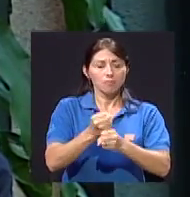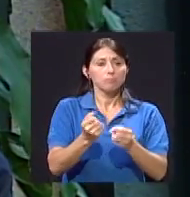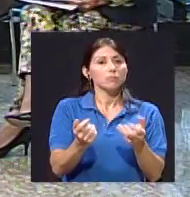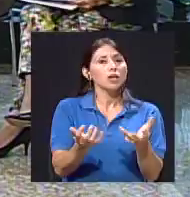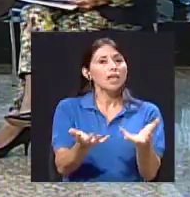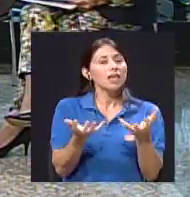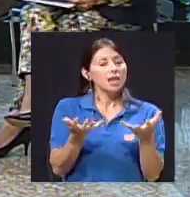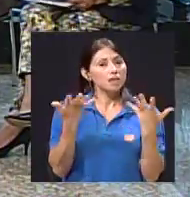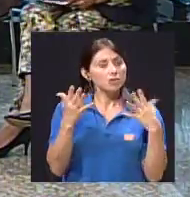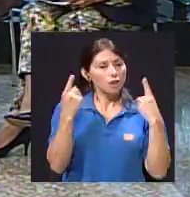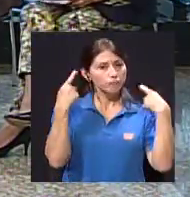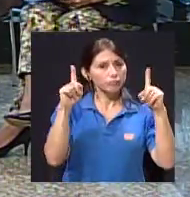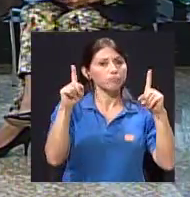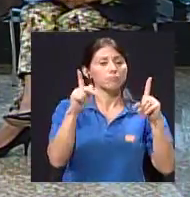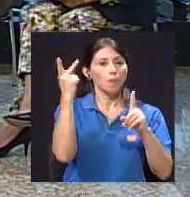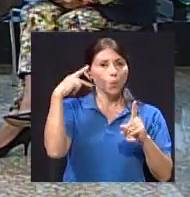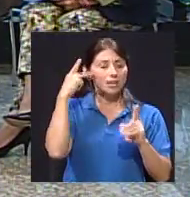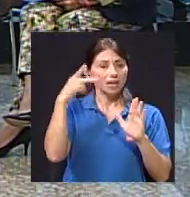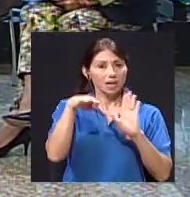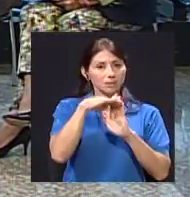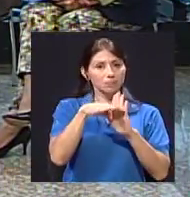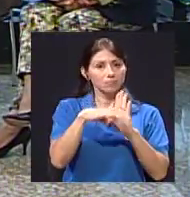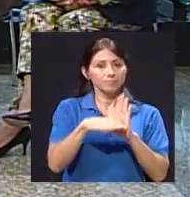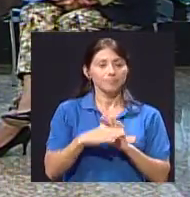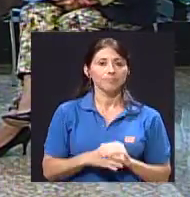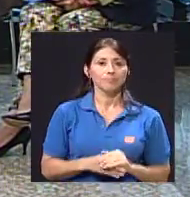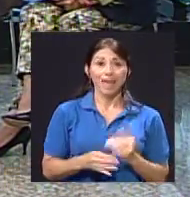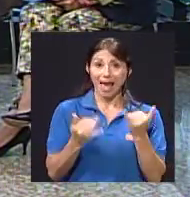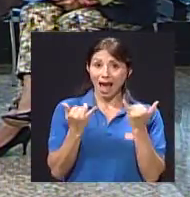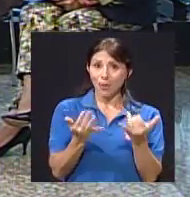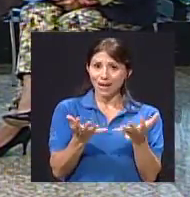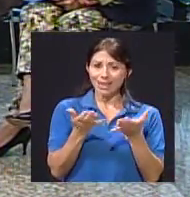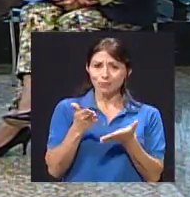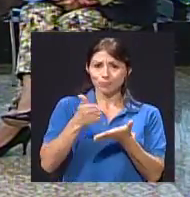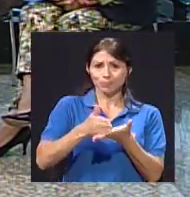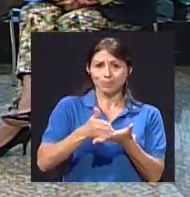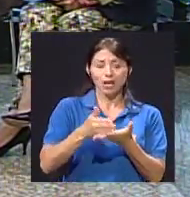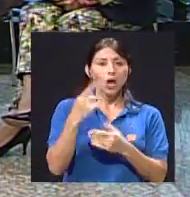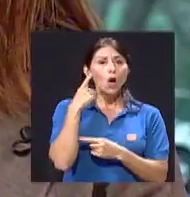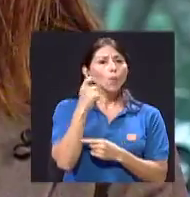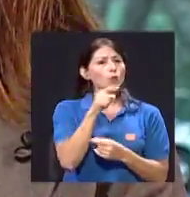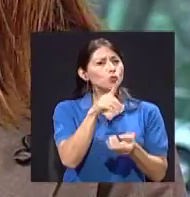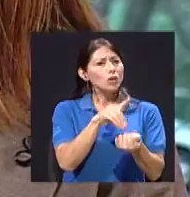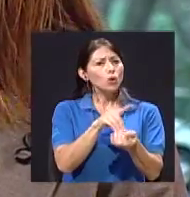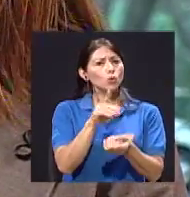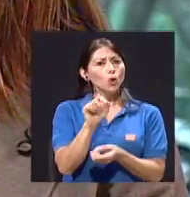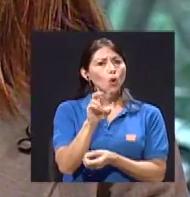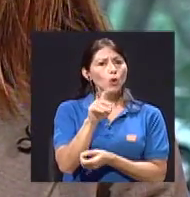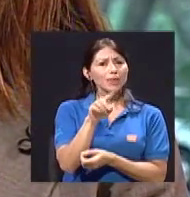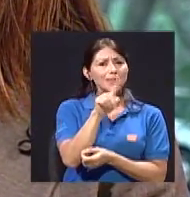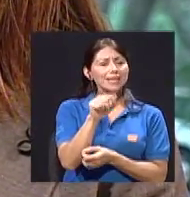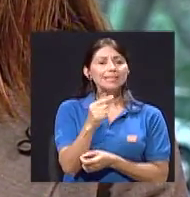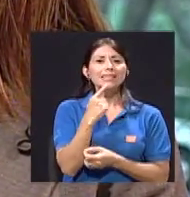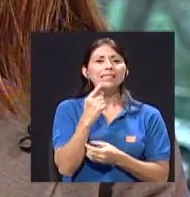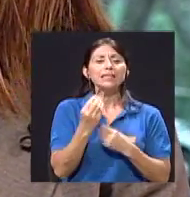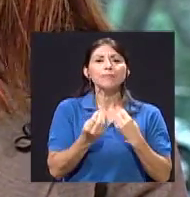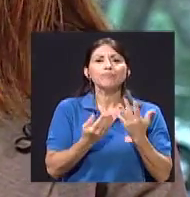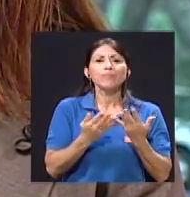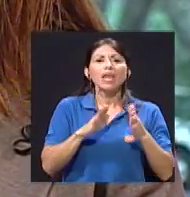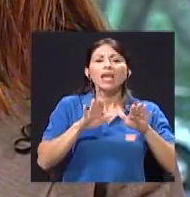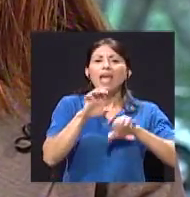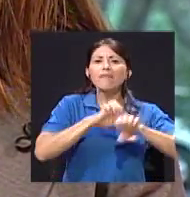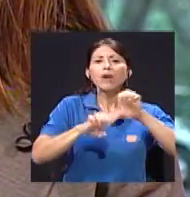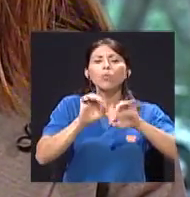que se definieron prioritarias. Quiero detenerme aquí porque ahora usted muy bien señala, doctor Ortiz, del cómo evaluar, ¿verdad? Cómo también